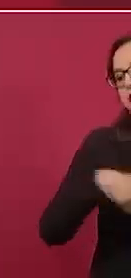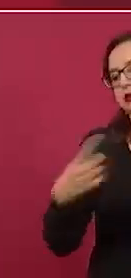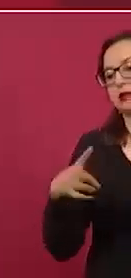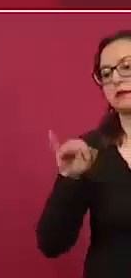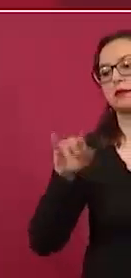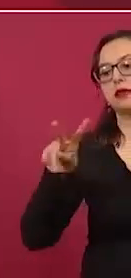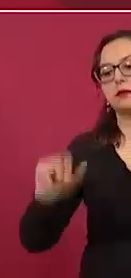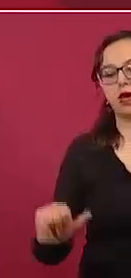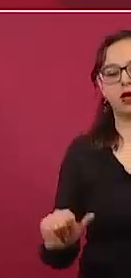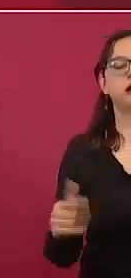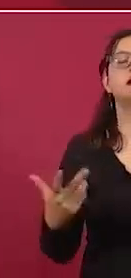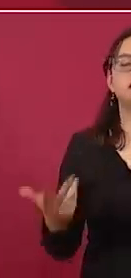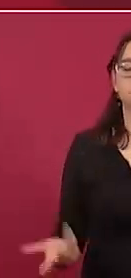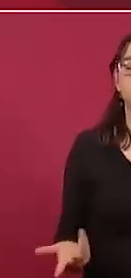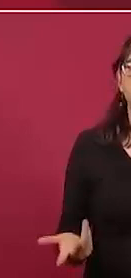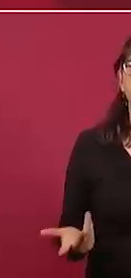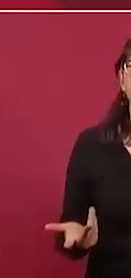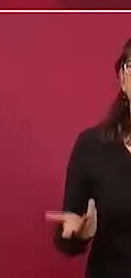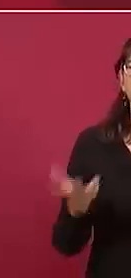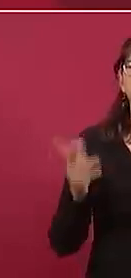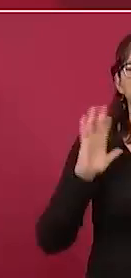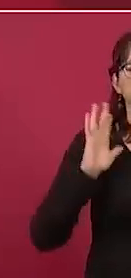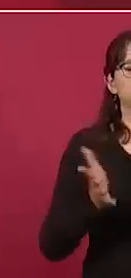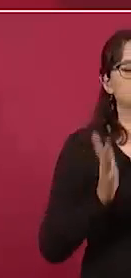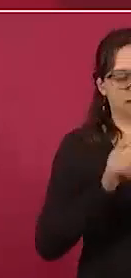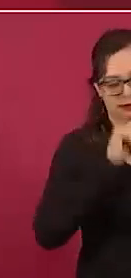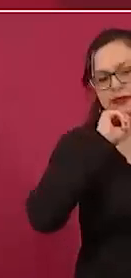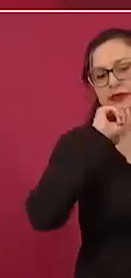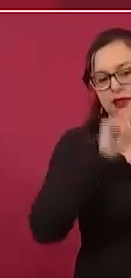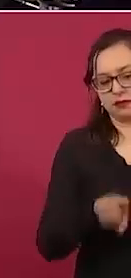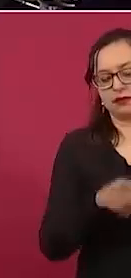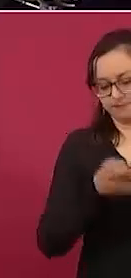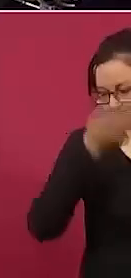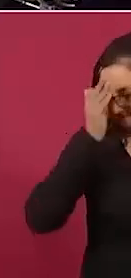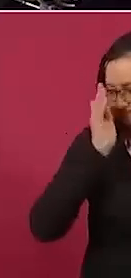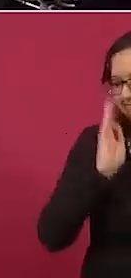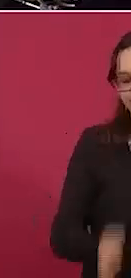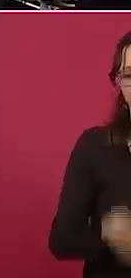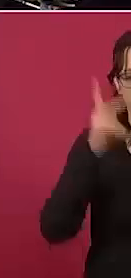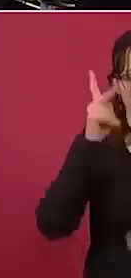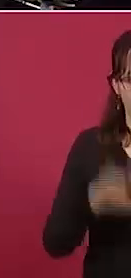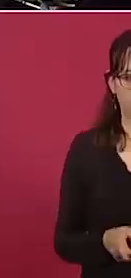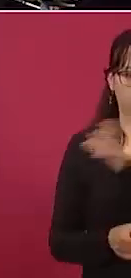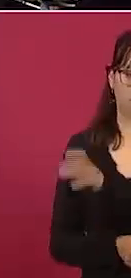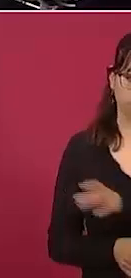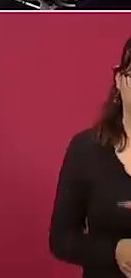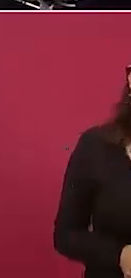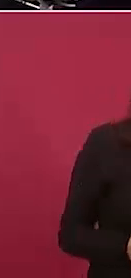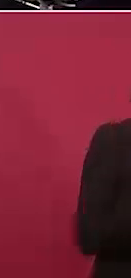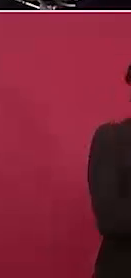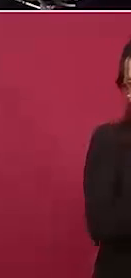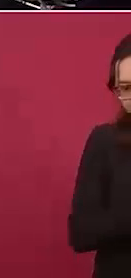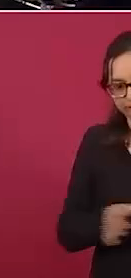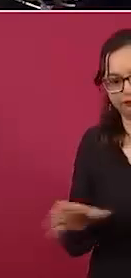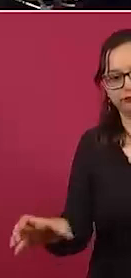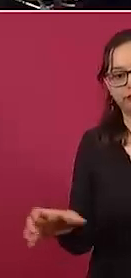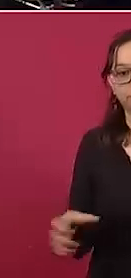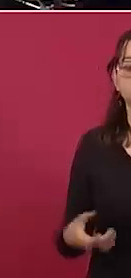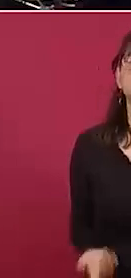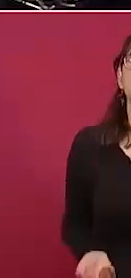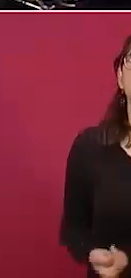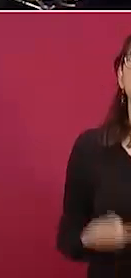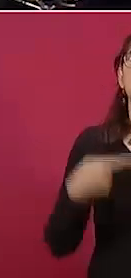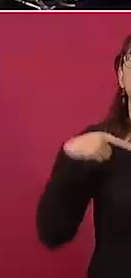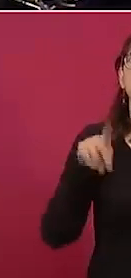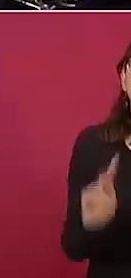del diálogo y escuchando a las dos partes. Descartó que esta decisión impacte de manera negativa en la relación con Estados Unidos